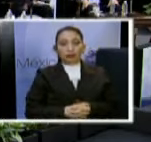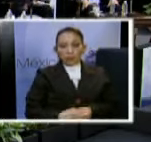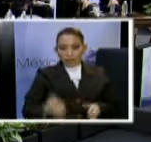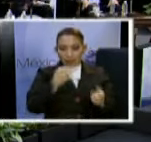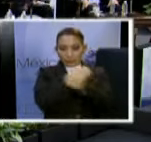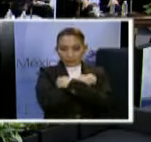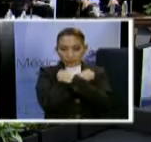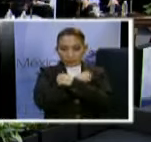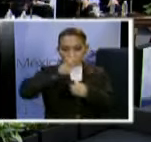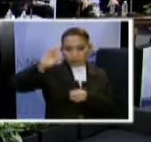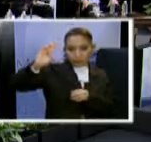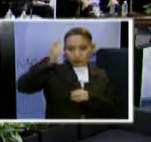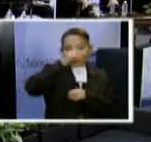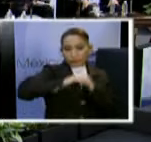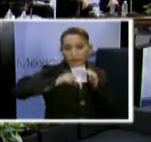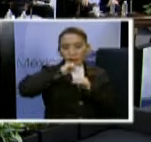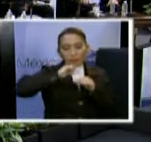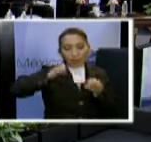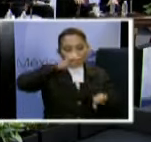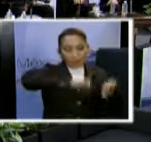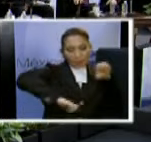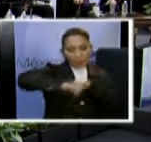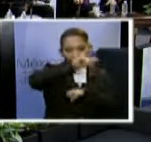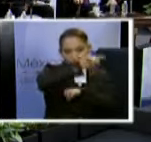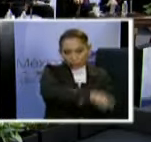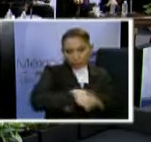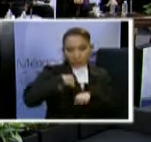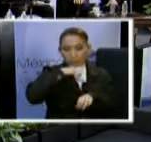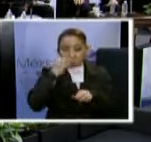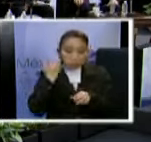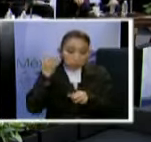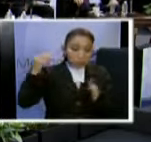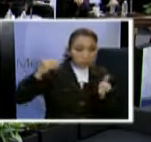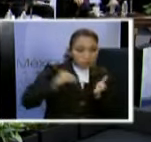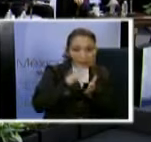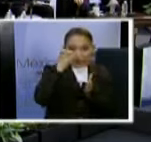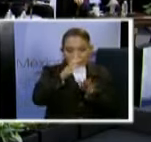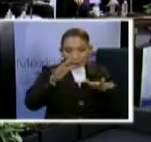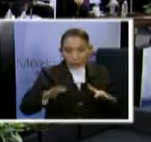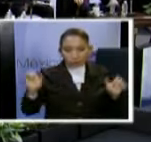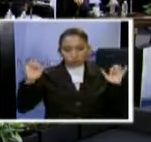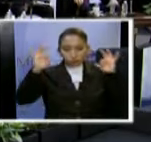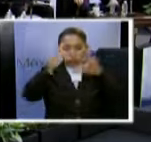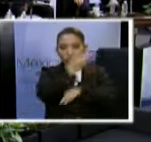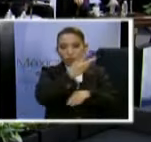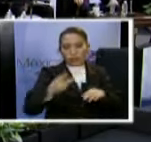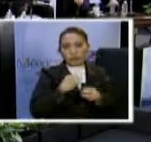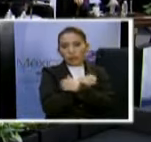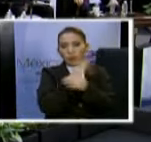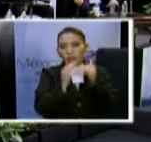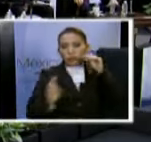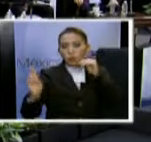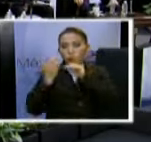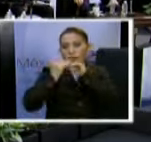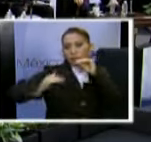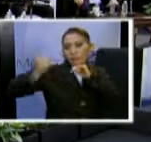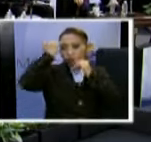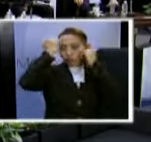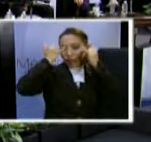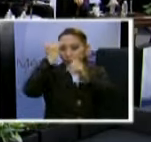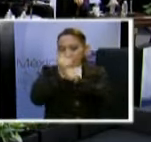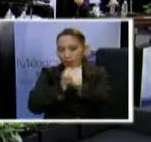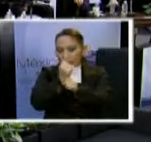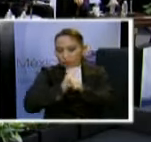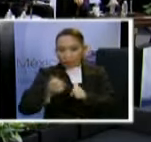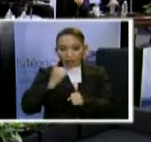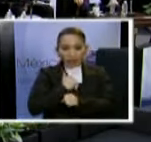superior también estamos coadyuvando con la Embajada en el establecimiento de este foro bilateral de educación superior, innovación e investigación